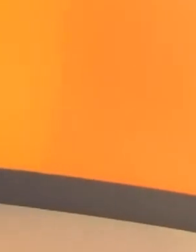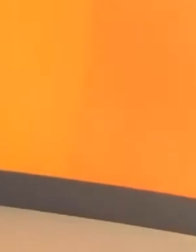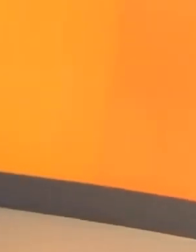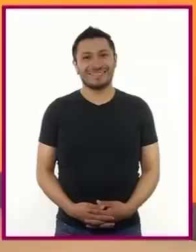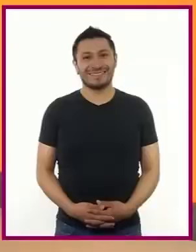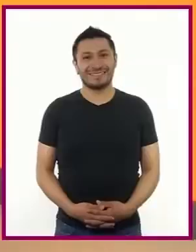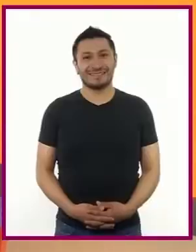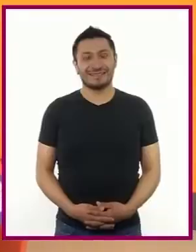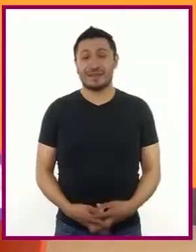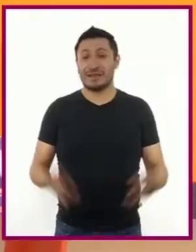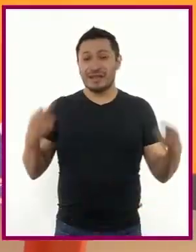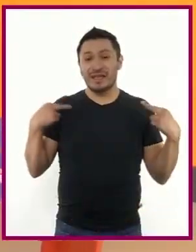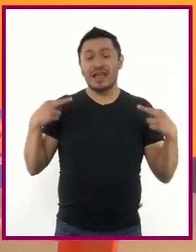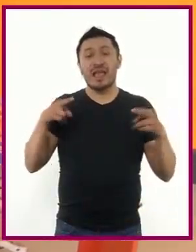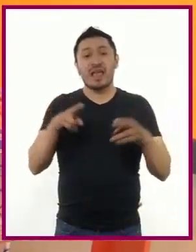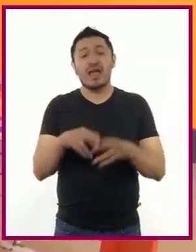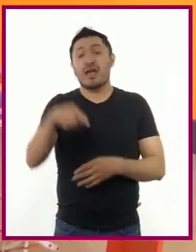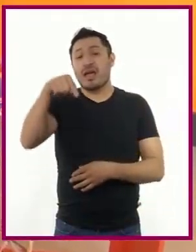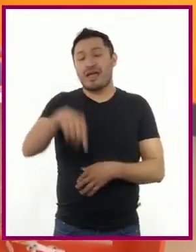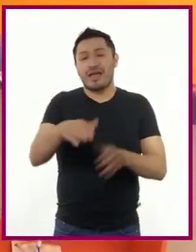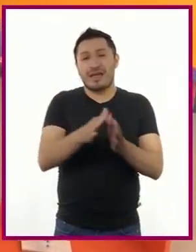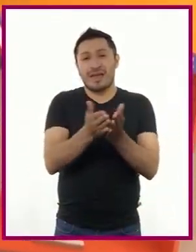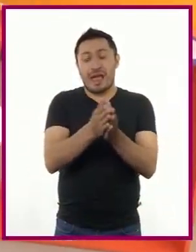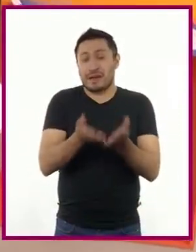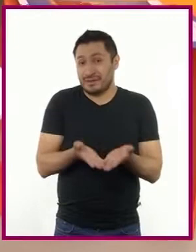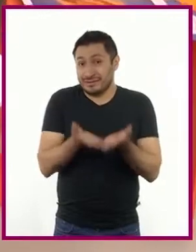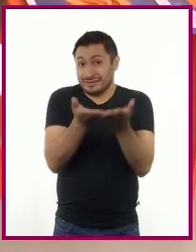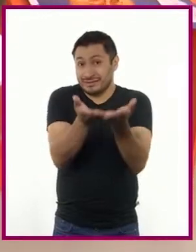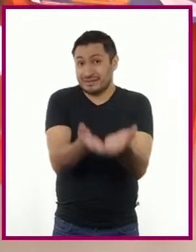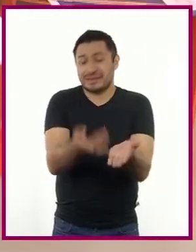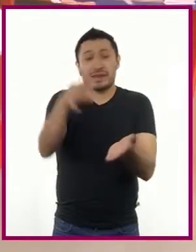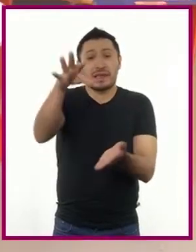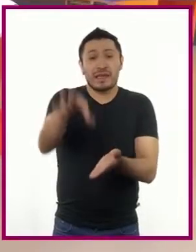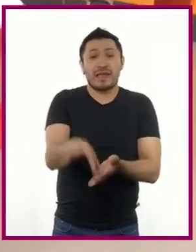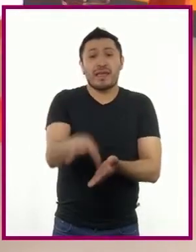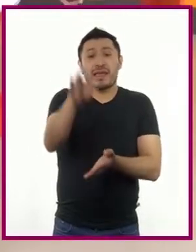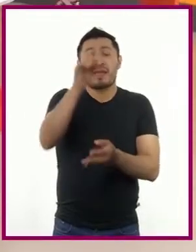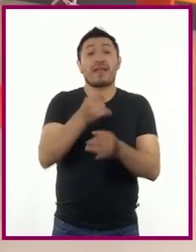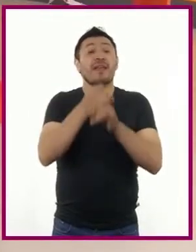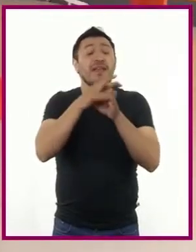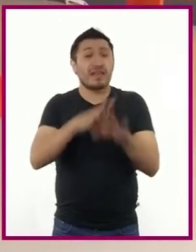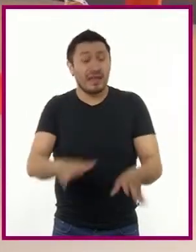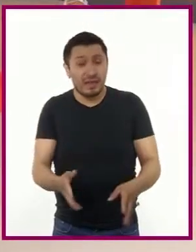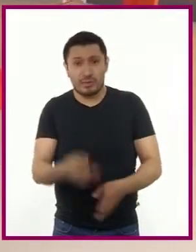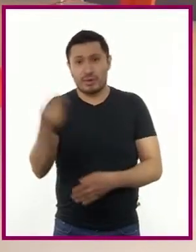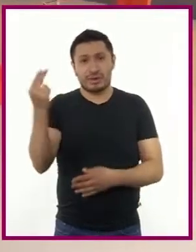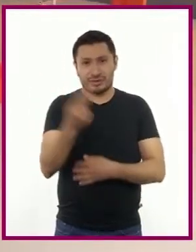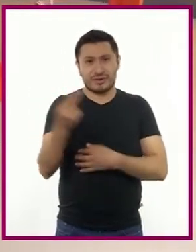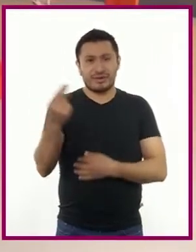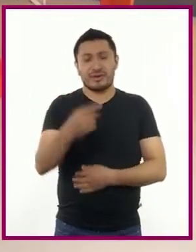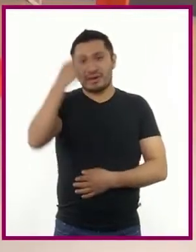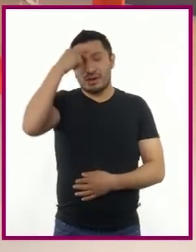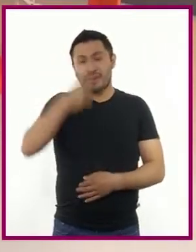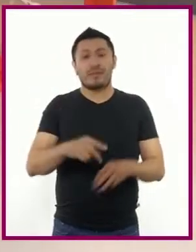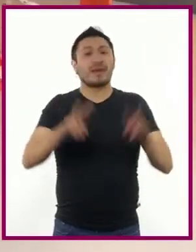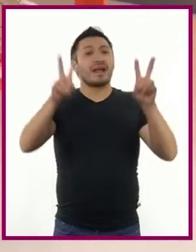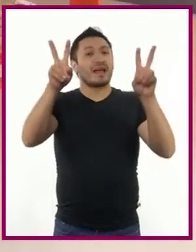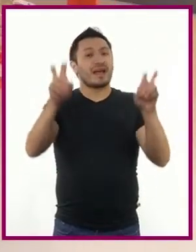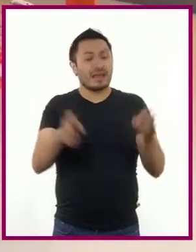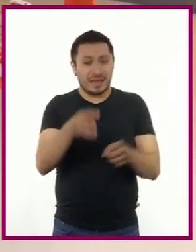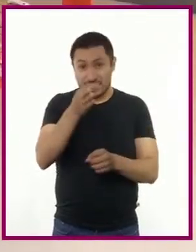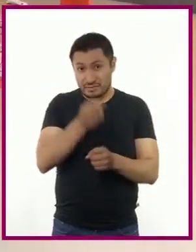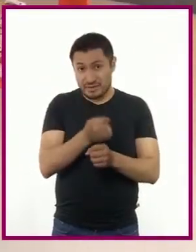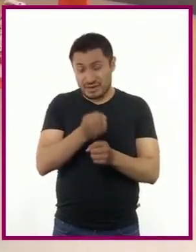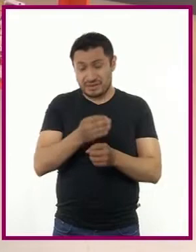Maestra Melissa, aquí están los libros para seleccionar la información que nos hace falta para el tema que estamos